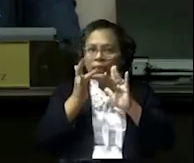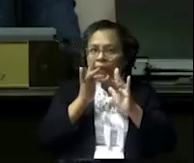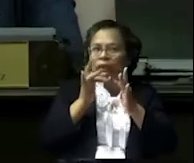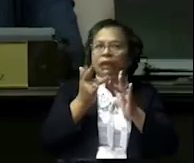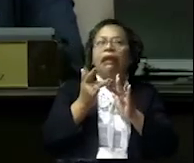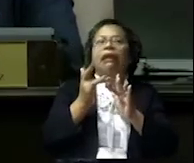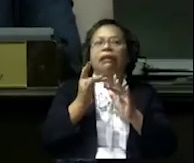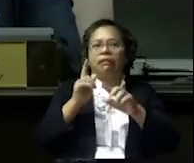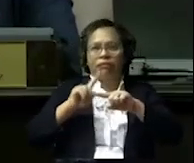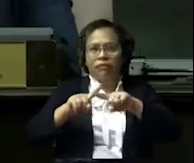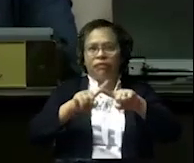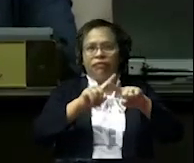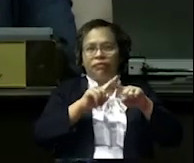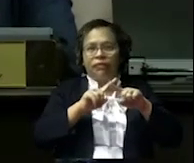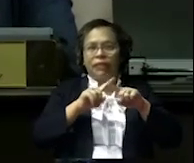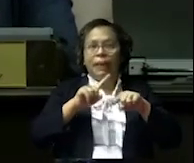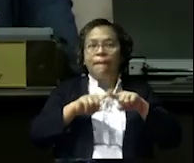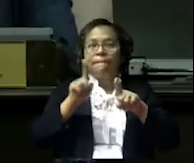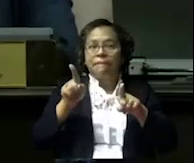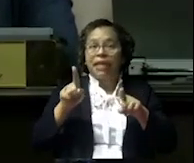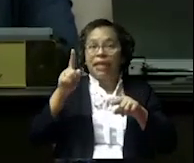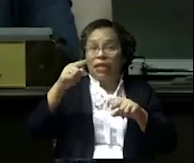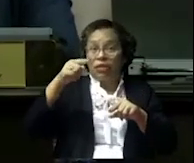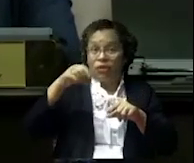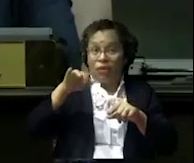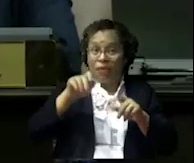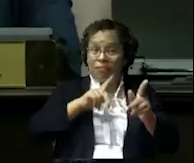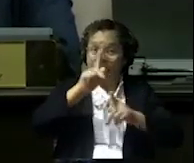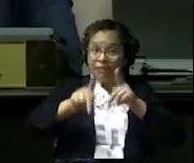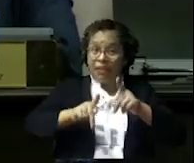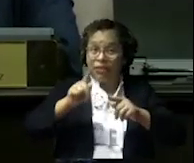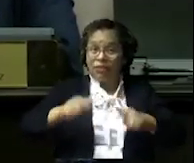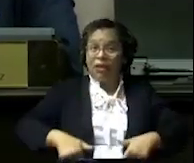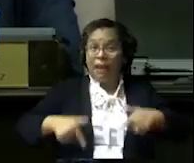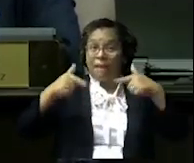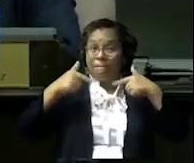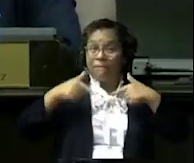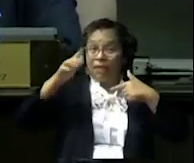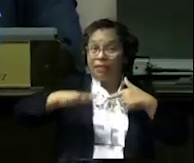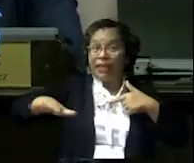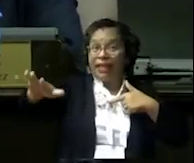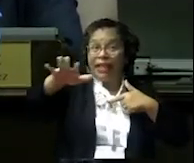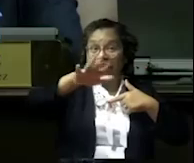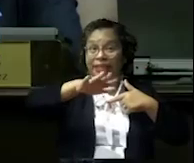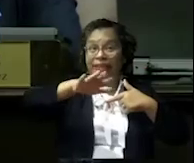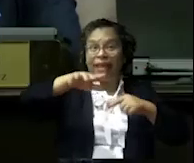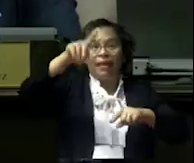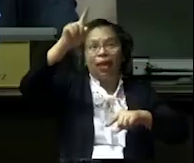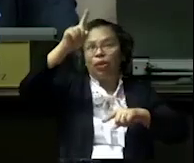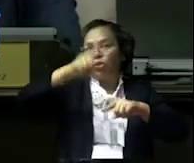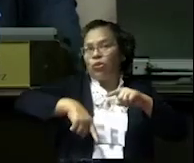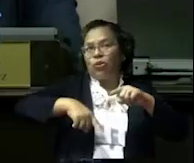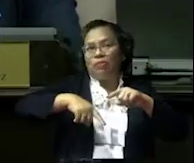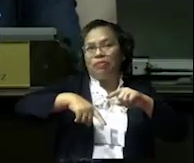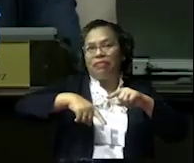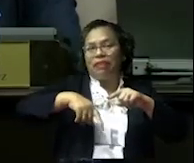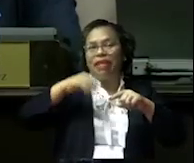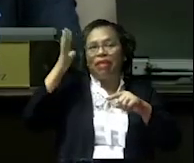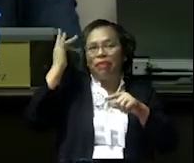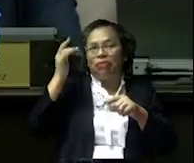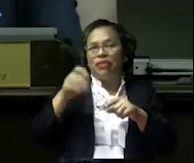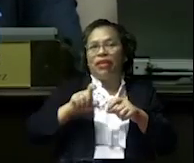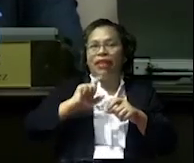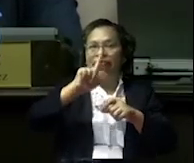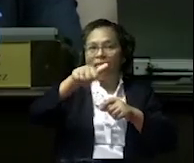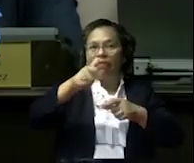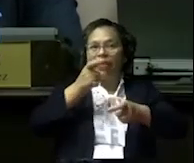de paneles solares. Y entonces, una vez se le quería llevar un proyecto de energía eléctrica y también se objetó porque no podía tener ese tipo